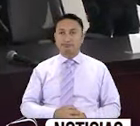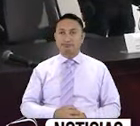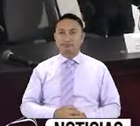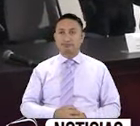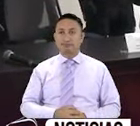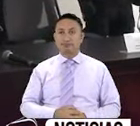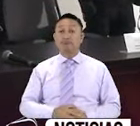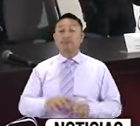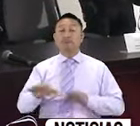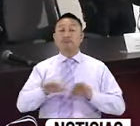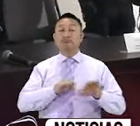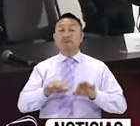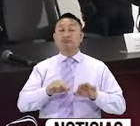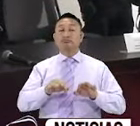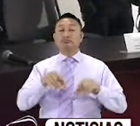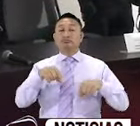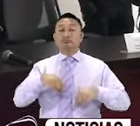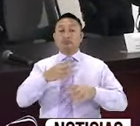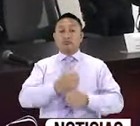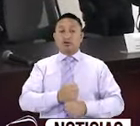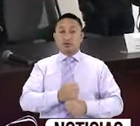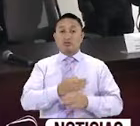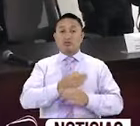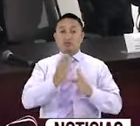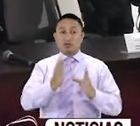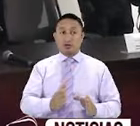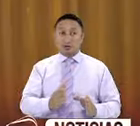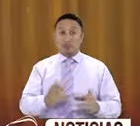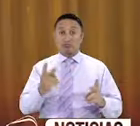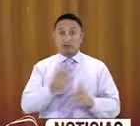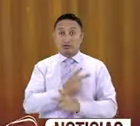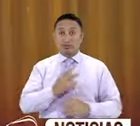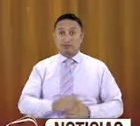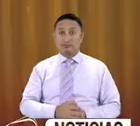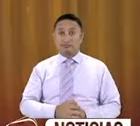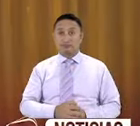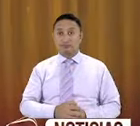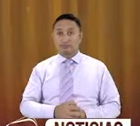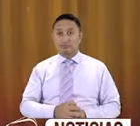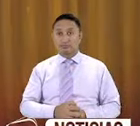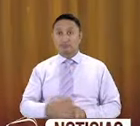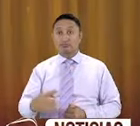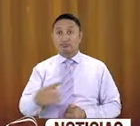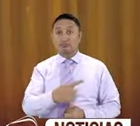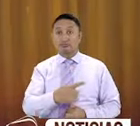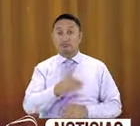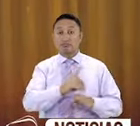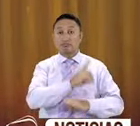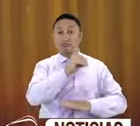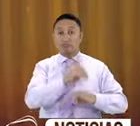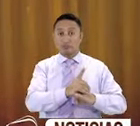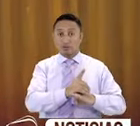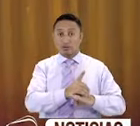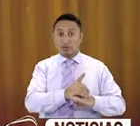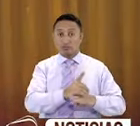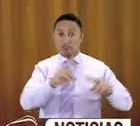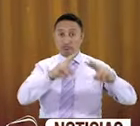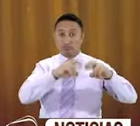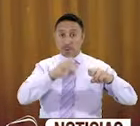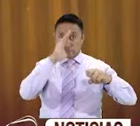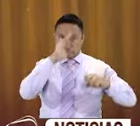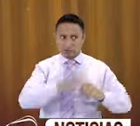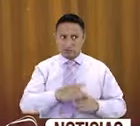de seguridad a funcionarios también es crítica. He visto la angustia de nuestro director general de inteligencia